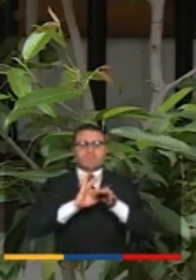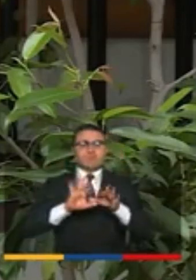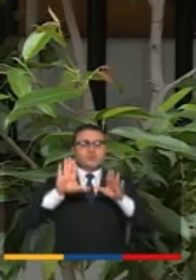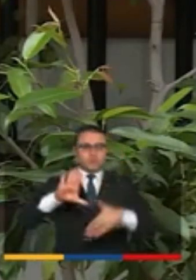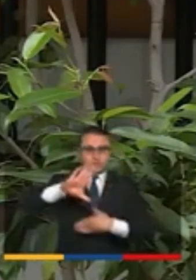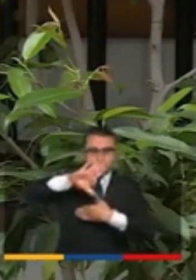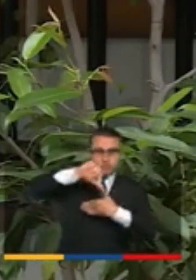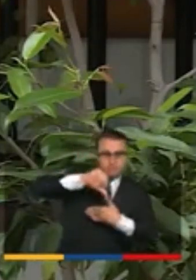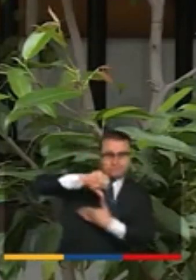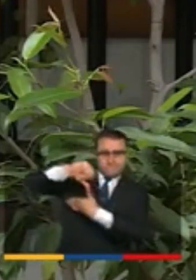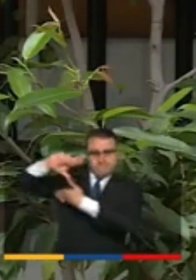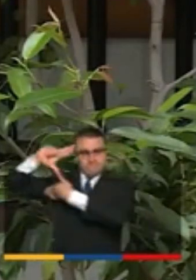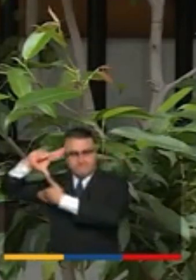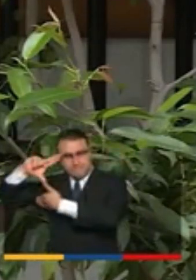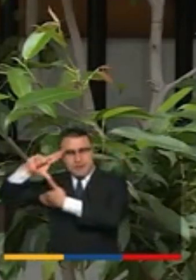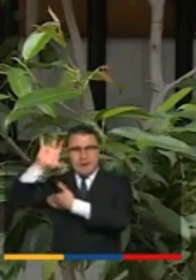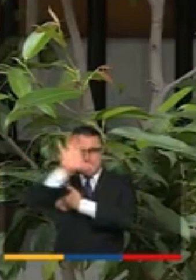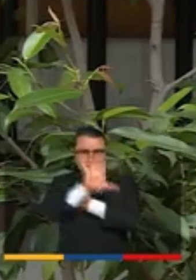Sur y América Latina.